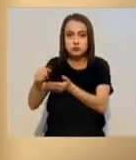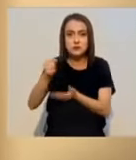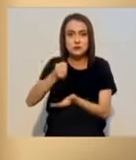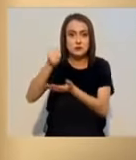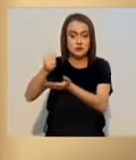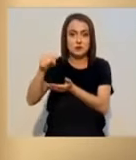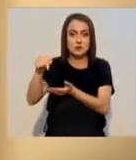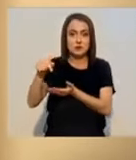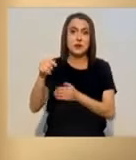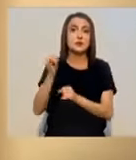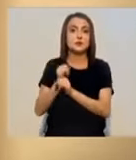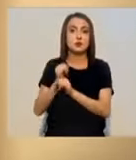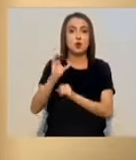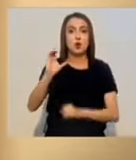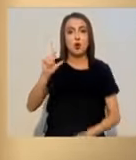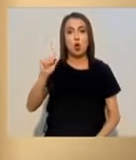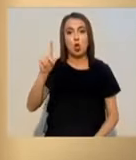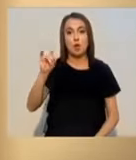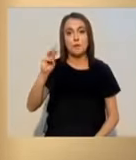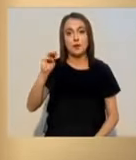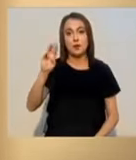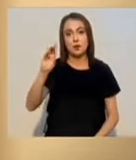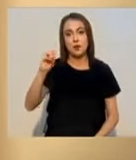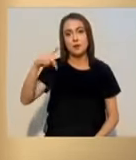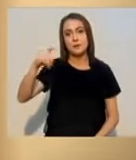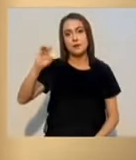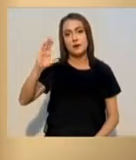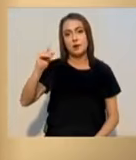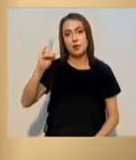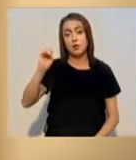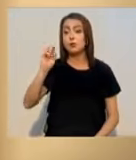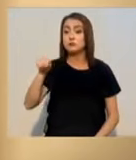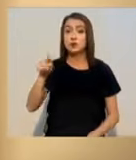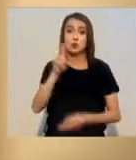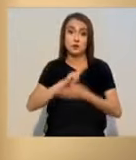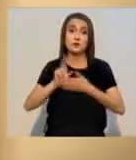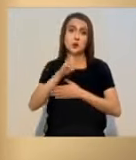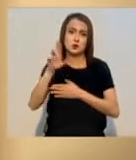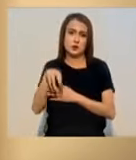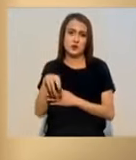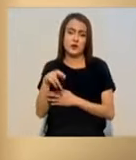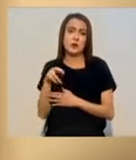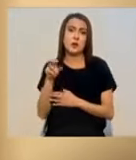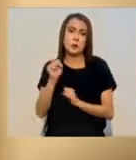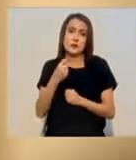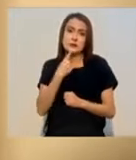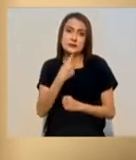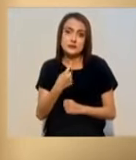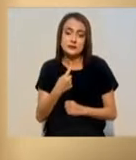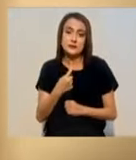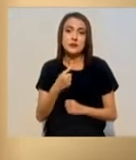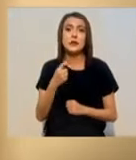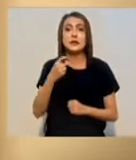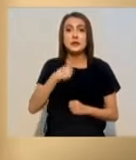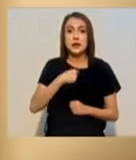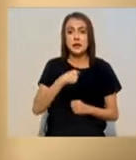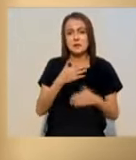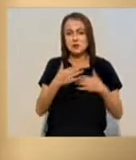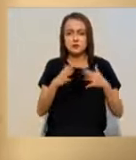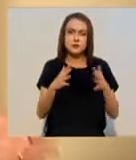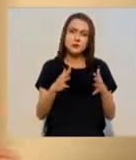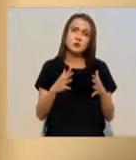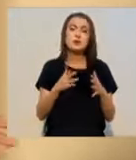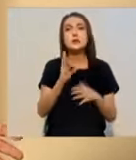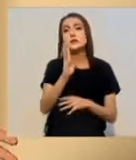al Instituto Clodomiro Picado. Y en esto los representantes de la UCR podrán decirlo, pero queremos pasar de tener cerca